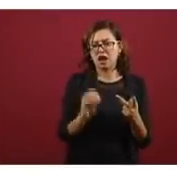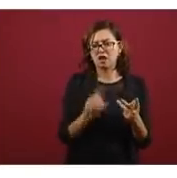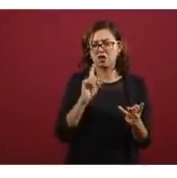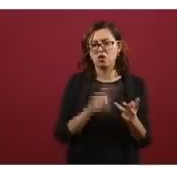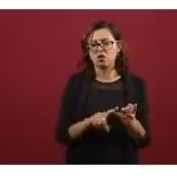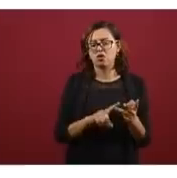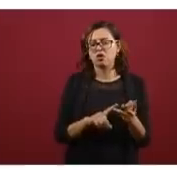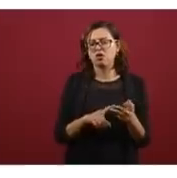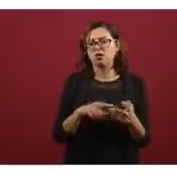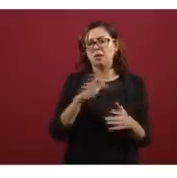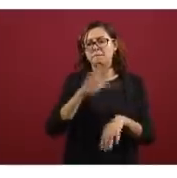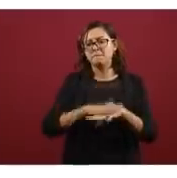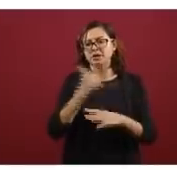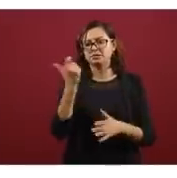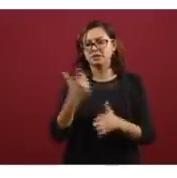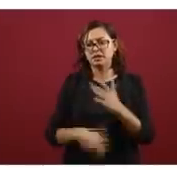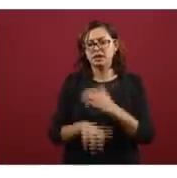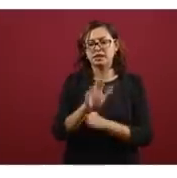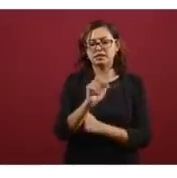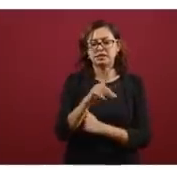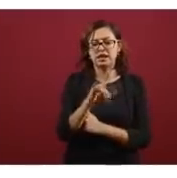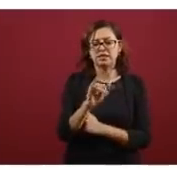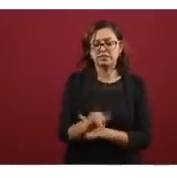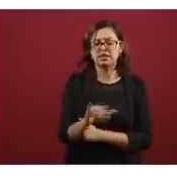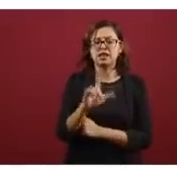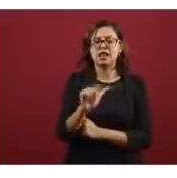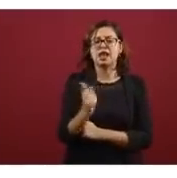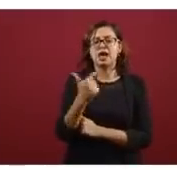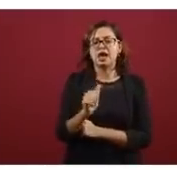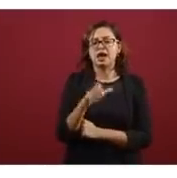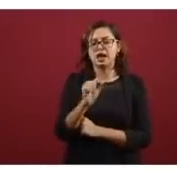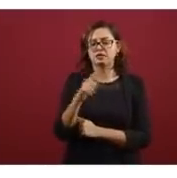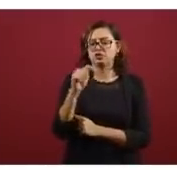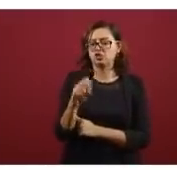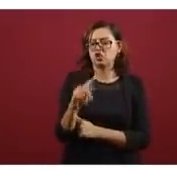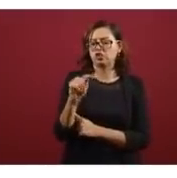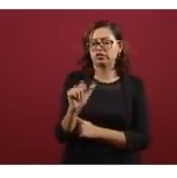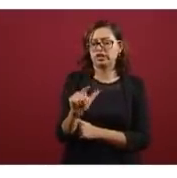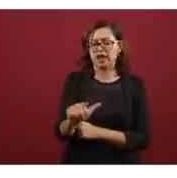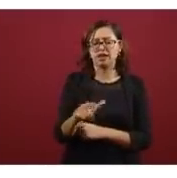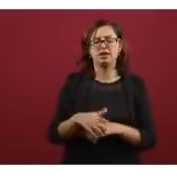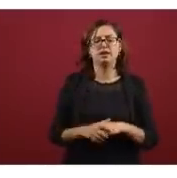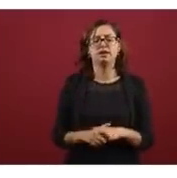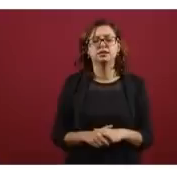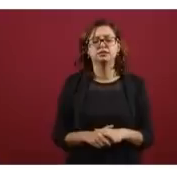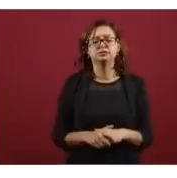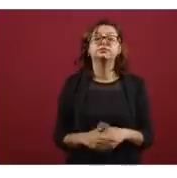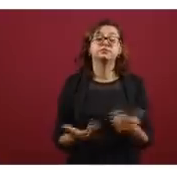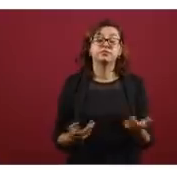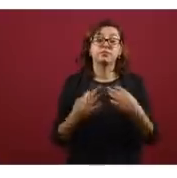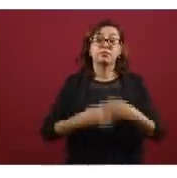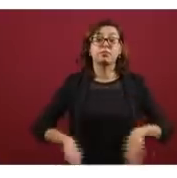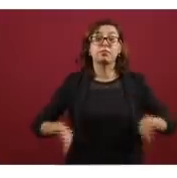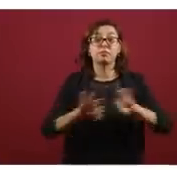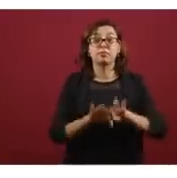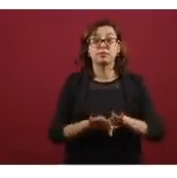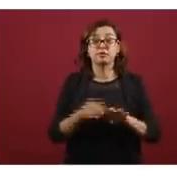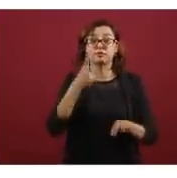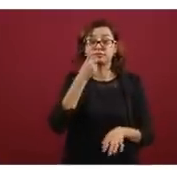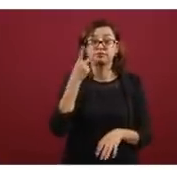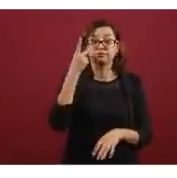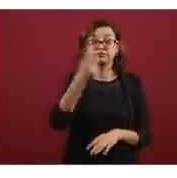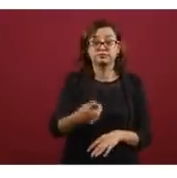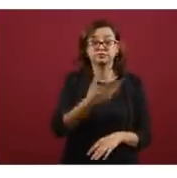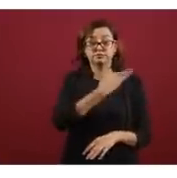país, Rendi Chicas, Lagaz, Golf y Total. Vale la pena comentar que por instrucciones del señor